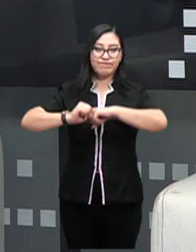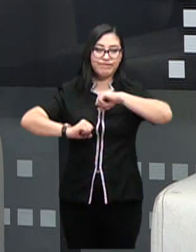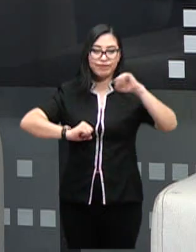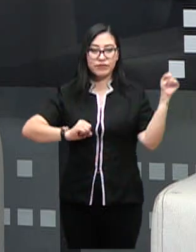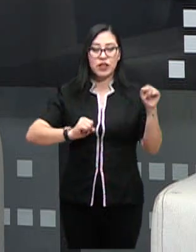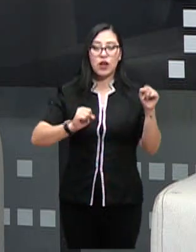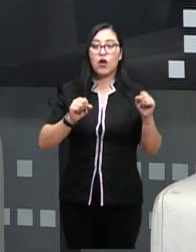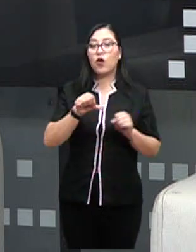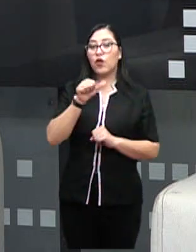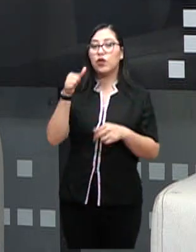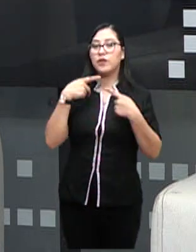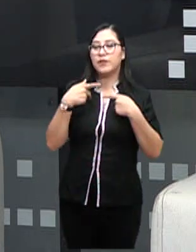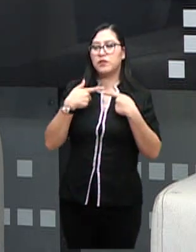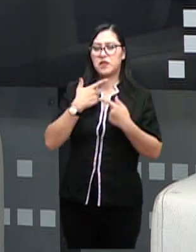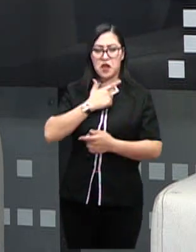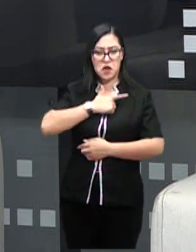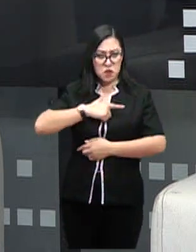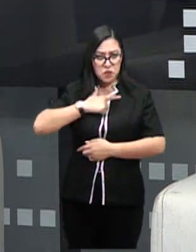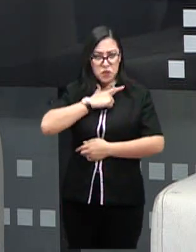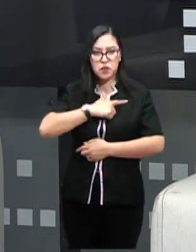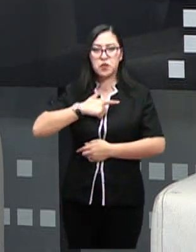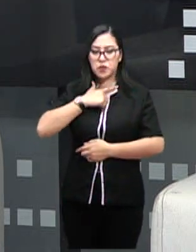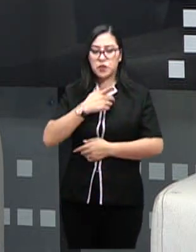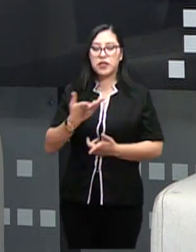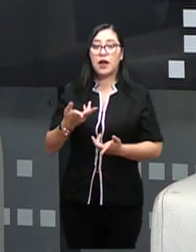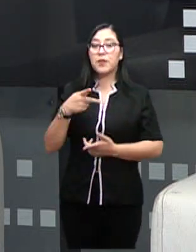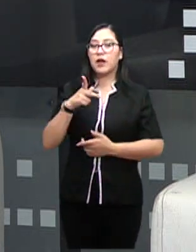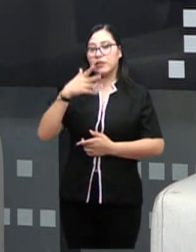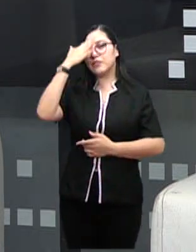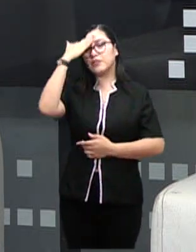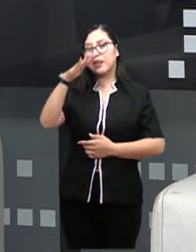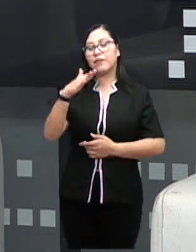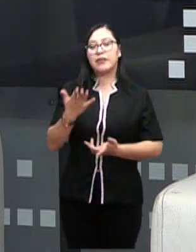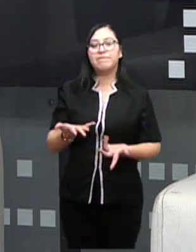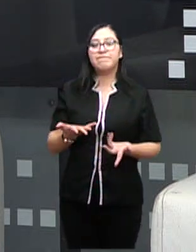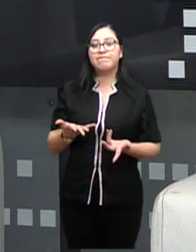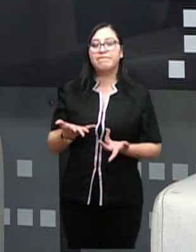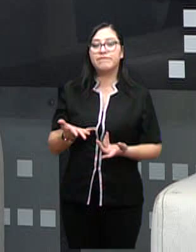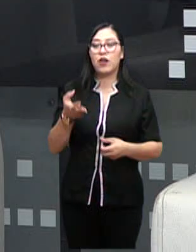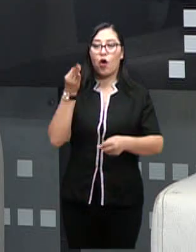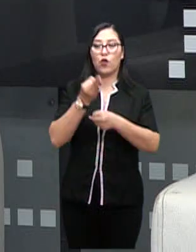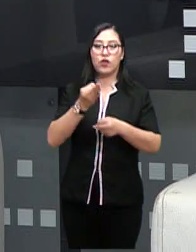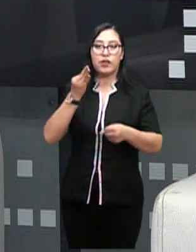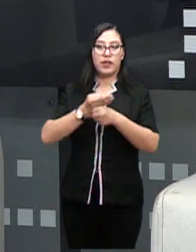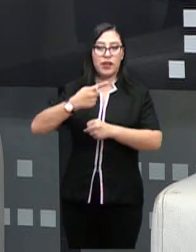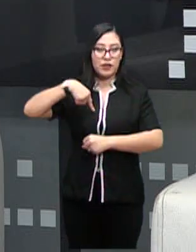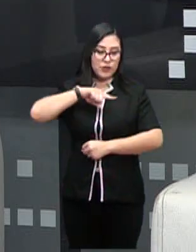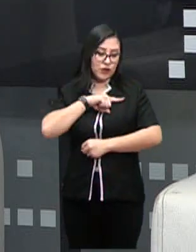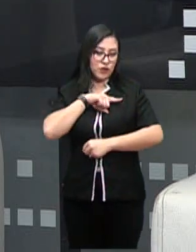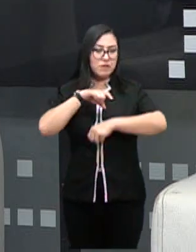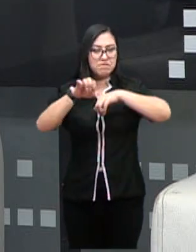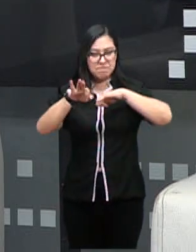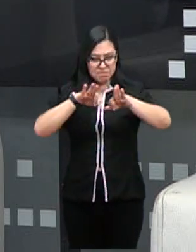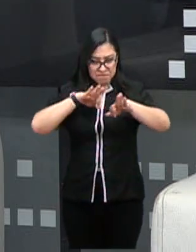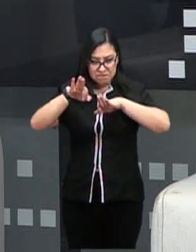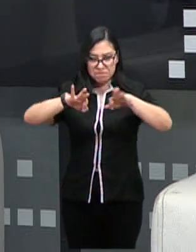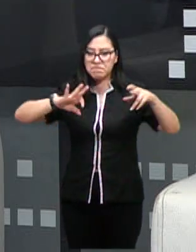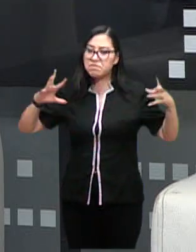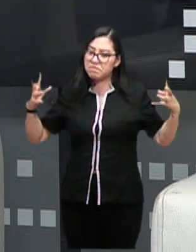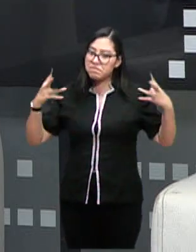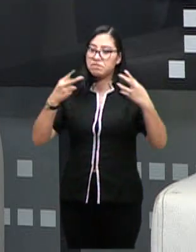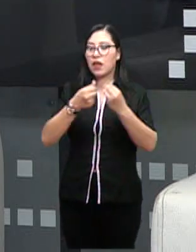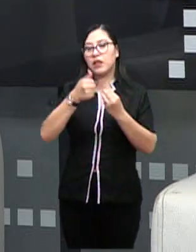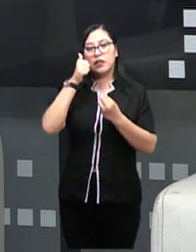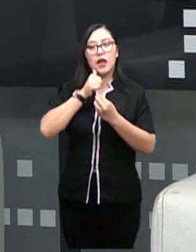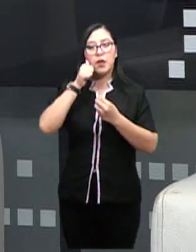realmente pues les gusta. Entonces nosotros ahora sí que estamos para poder trabajar, es lo que pedimos cada